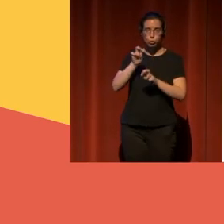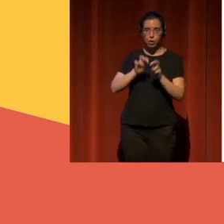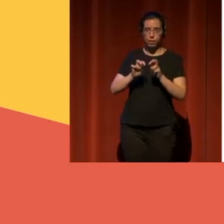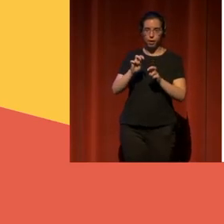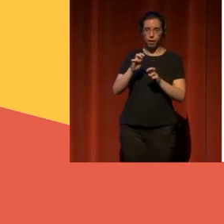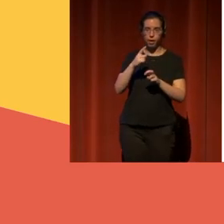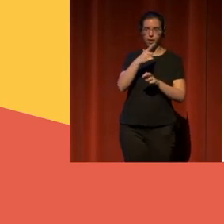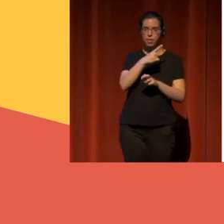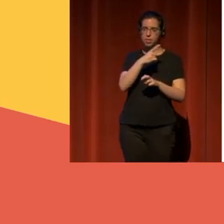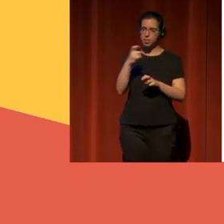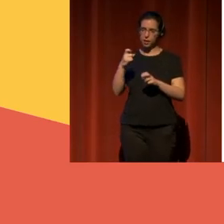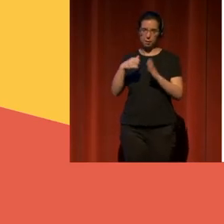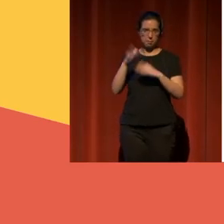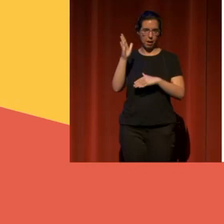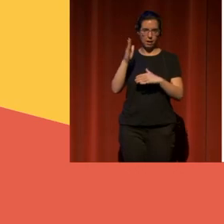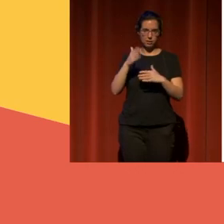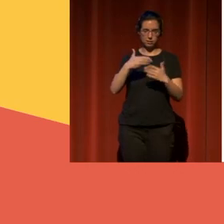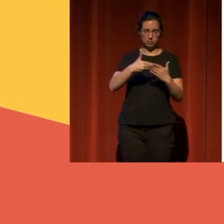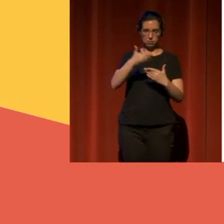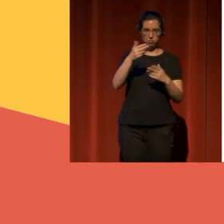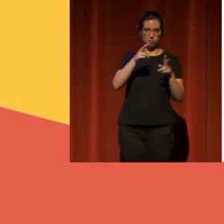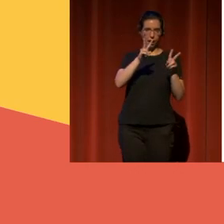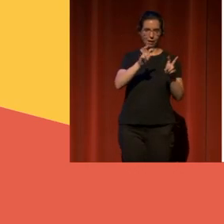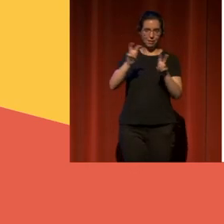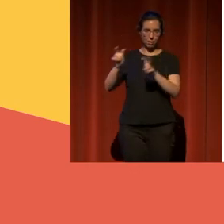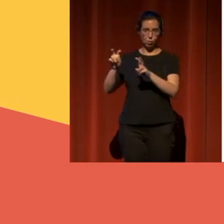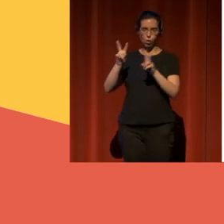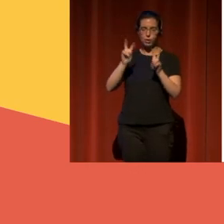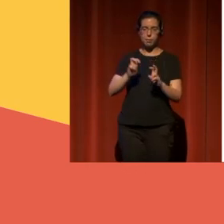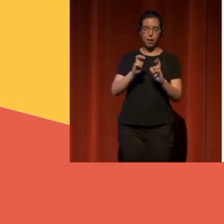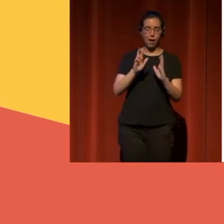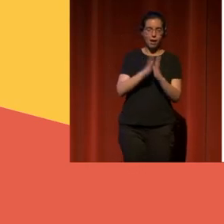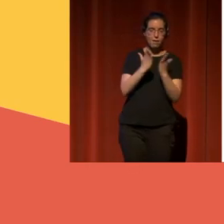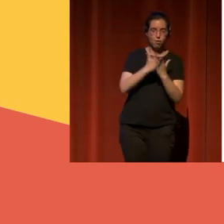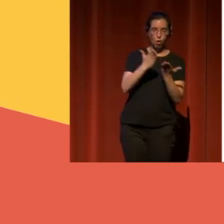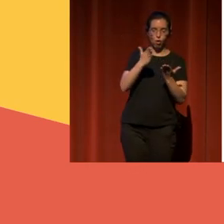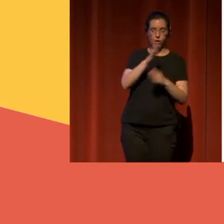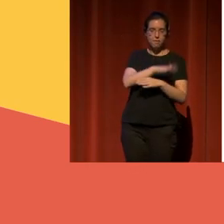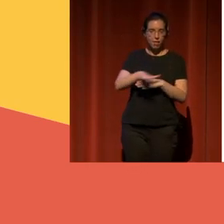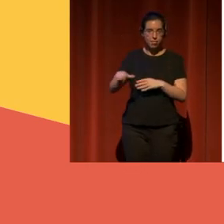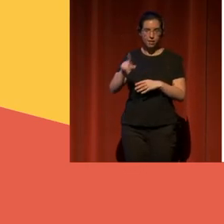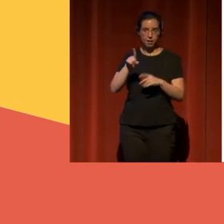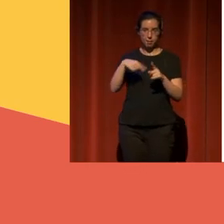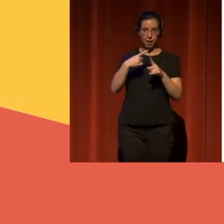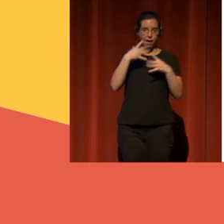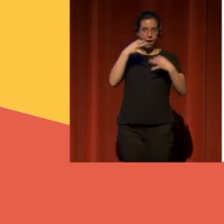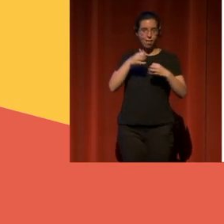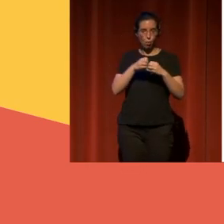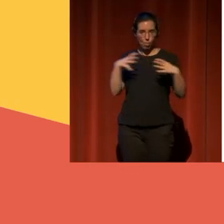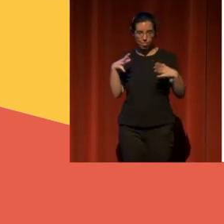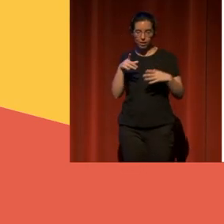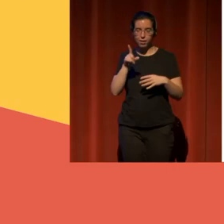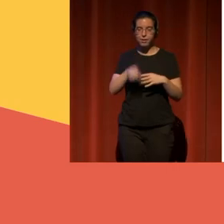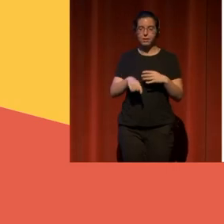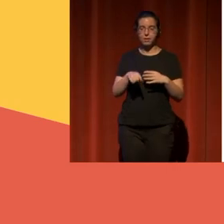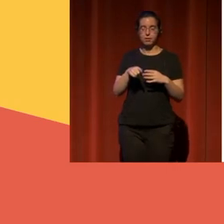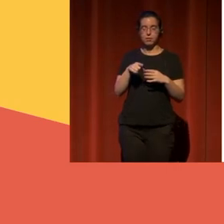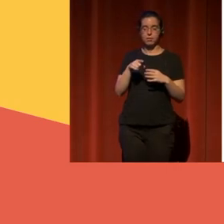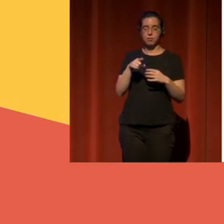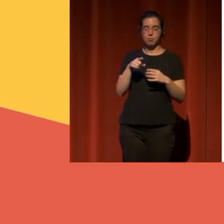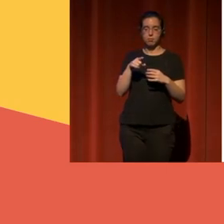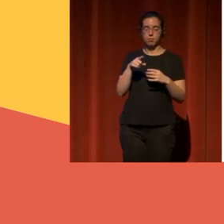100 y pico artículos científicos que hablaban sobre libros infantiles y realidad aumentada, uniendo también otros términos equivalentes